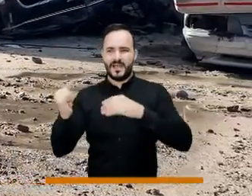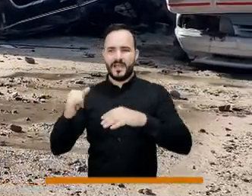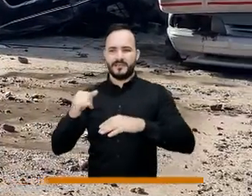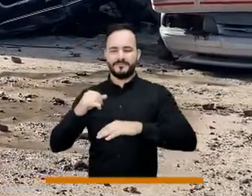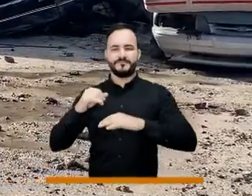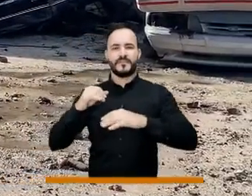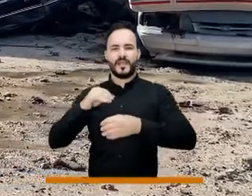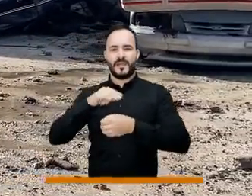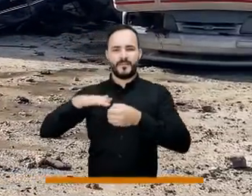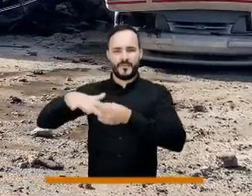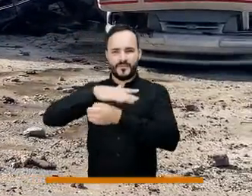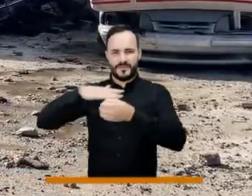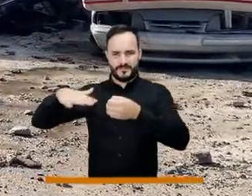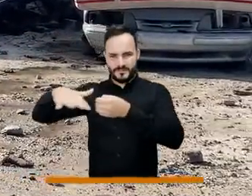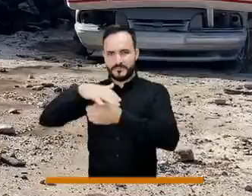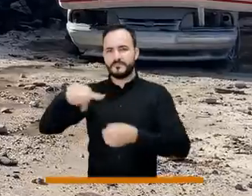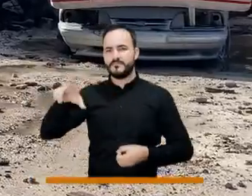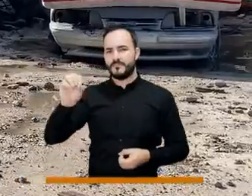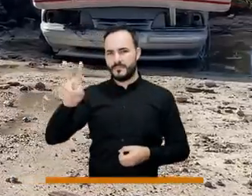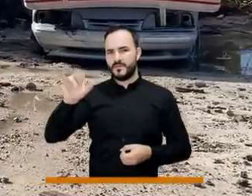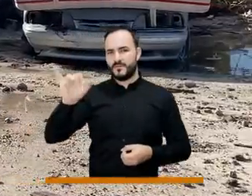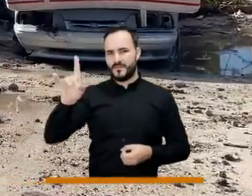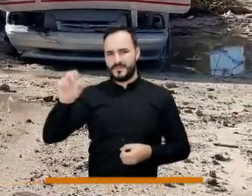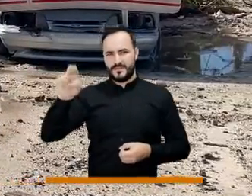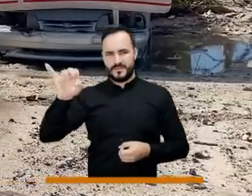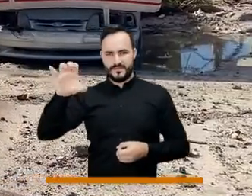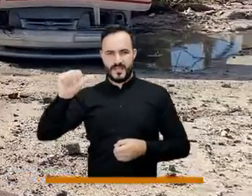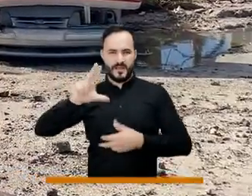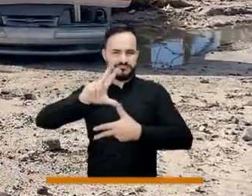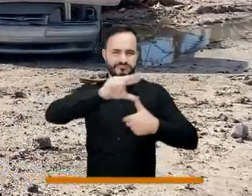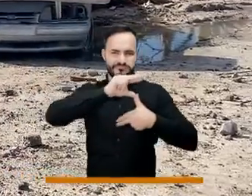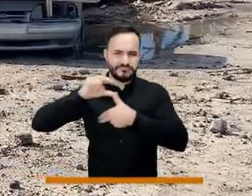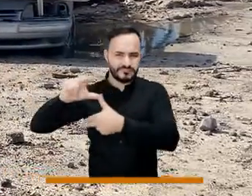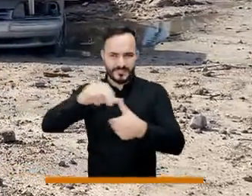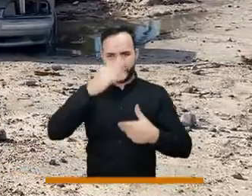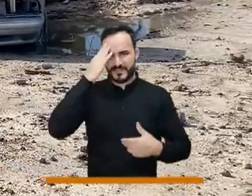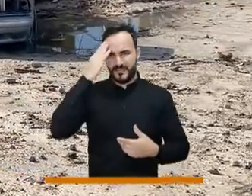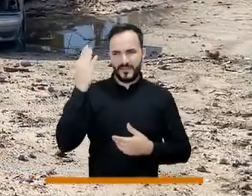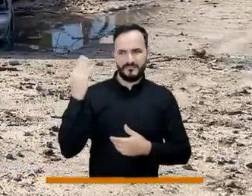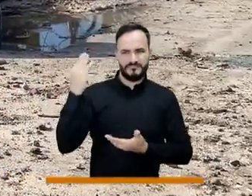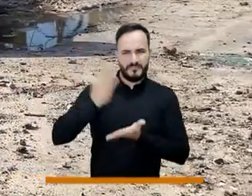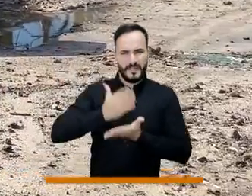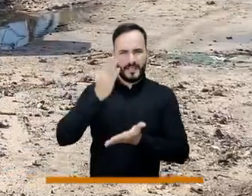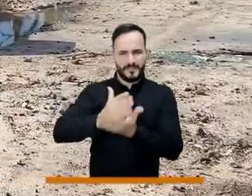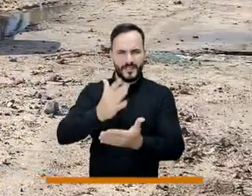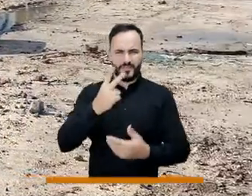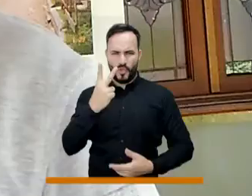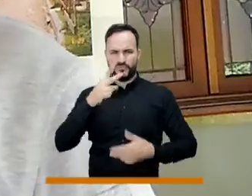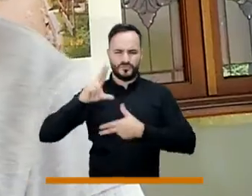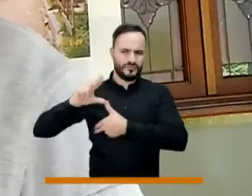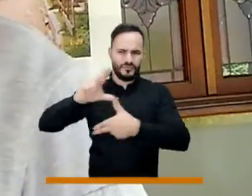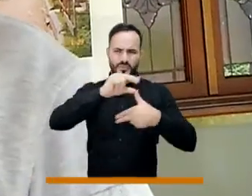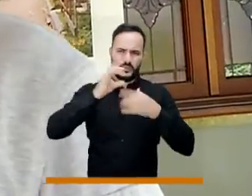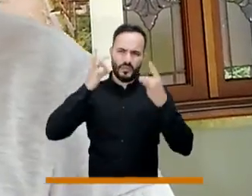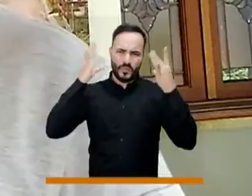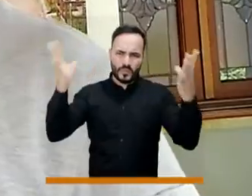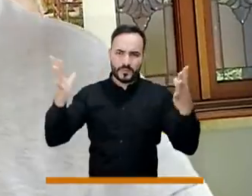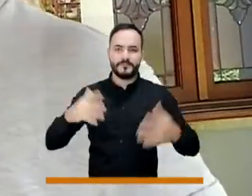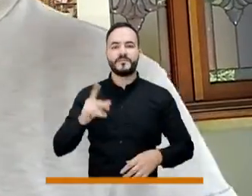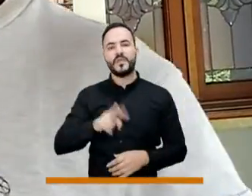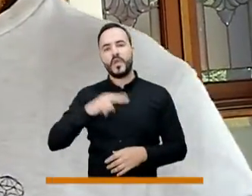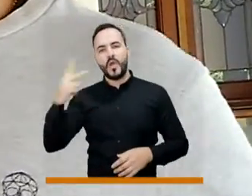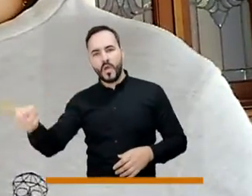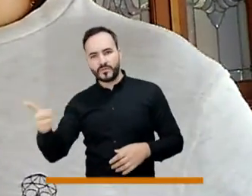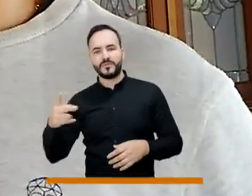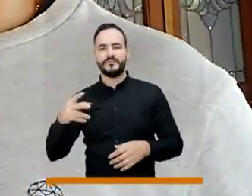Providencia, estamos acompañando a toda la comunidad de Providencia después del huracán, de los huracanes Eta y Iota, y también apoyando a la gente en